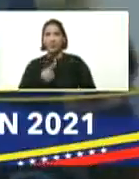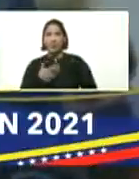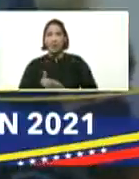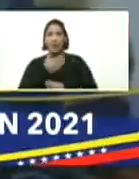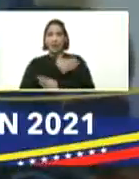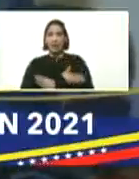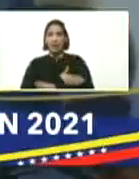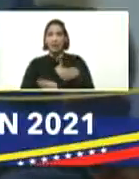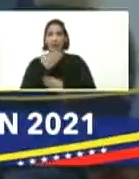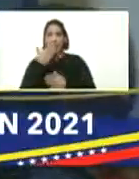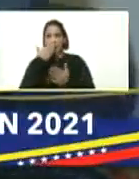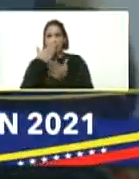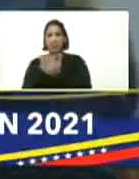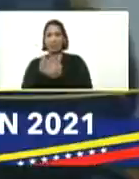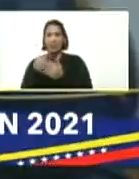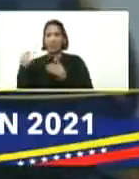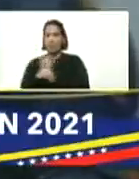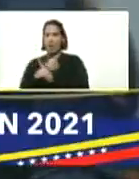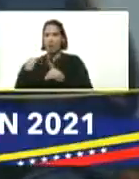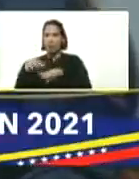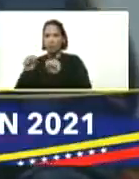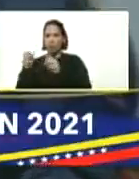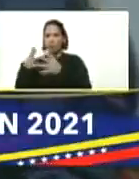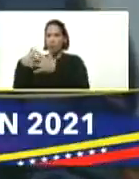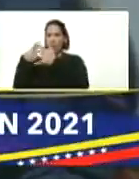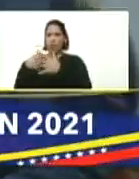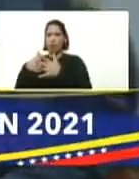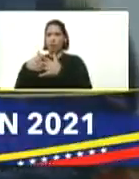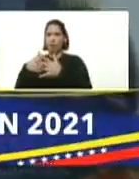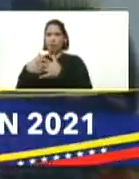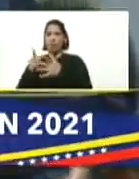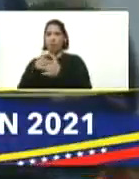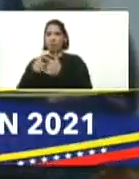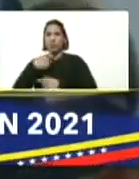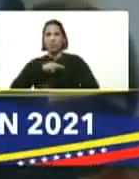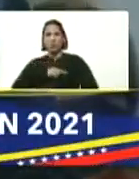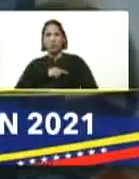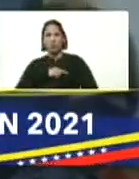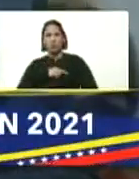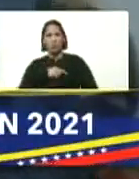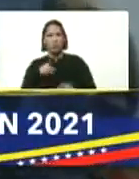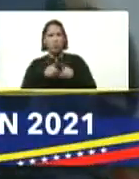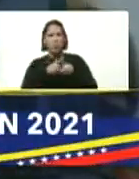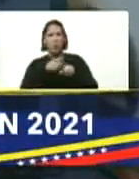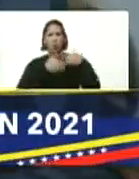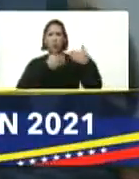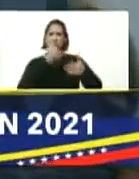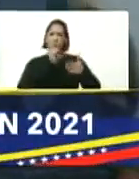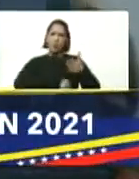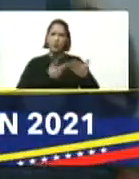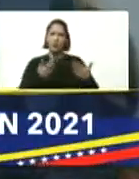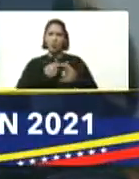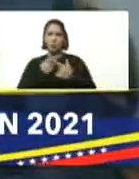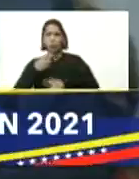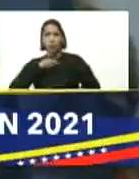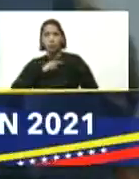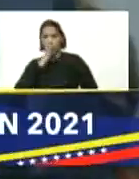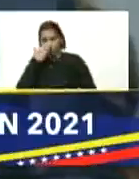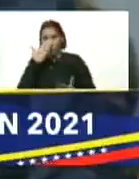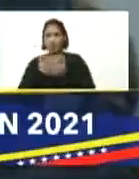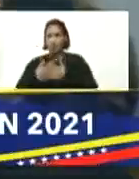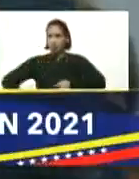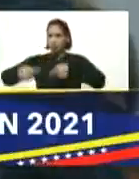ante el embate norteamericano. Si no seríamos un proceso vacío, y aquí nos estamos enfrentando